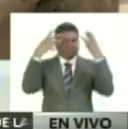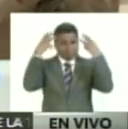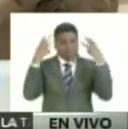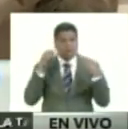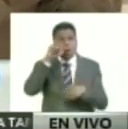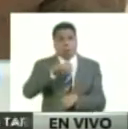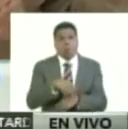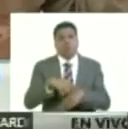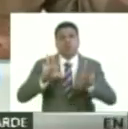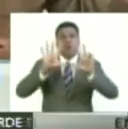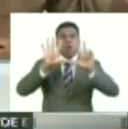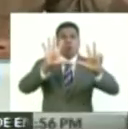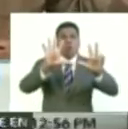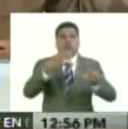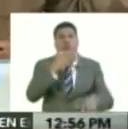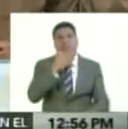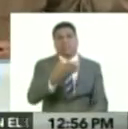de diciembre.